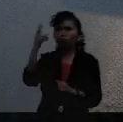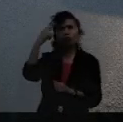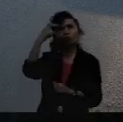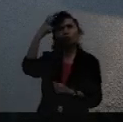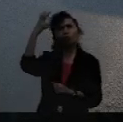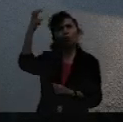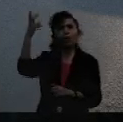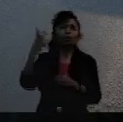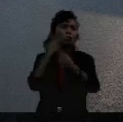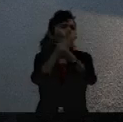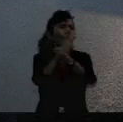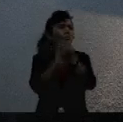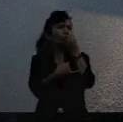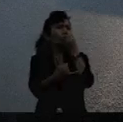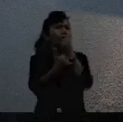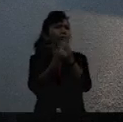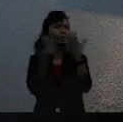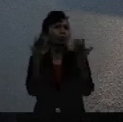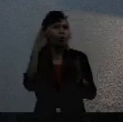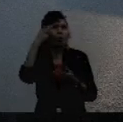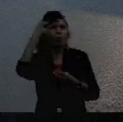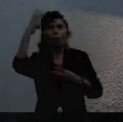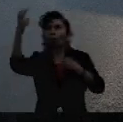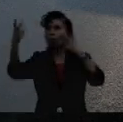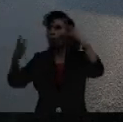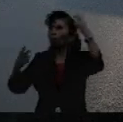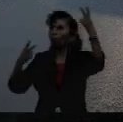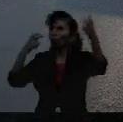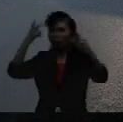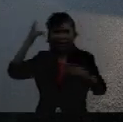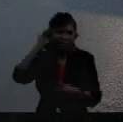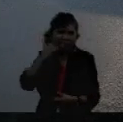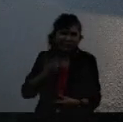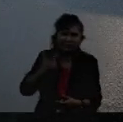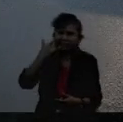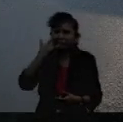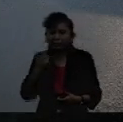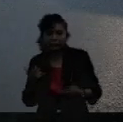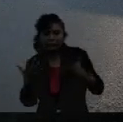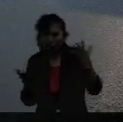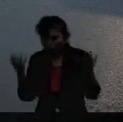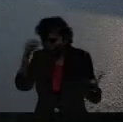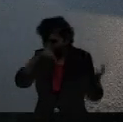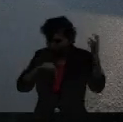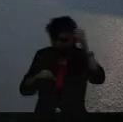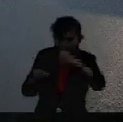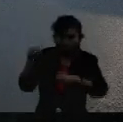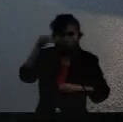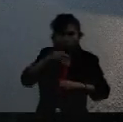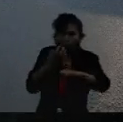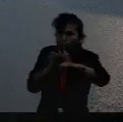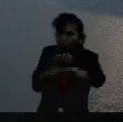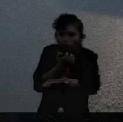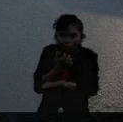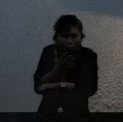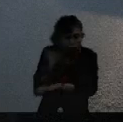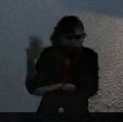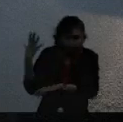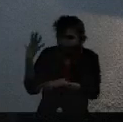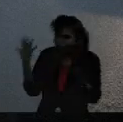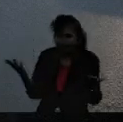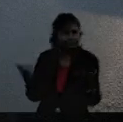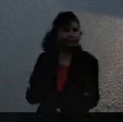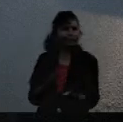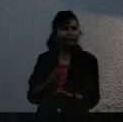como un proyecto que sumó anhelos que sumó esfuerzos para dar paso a un estado nunca antes visto una